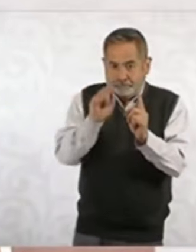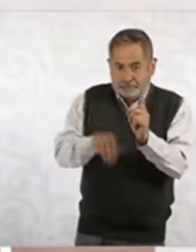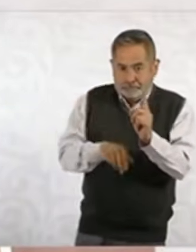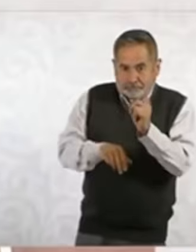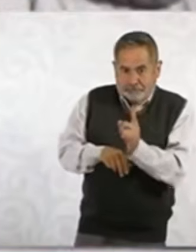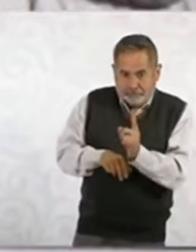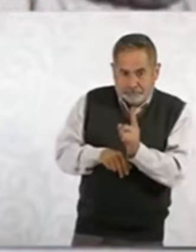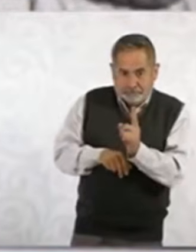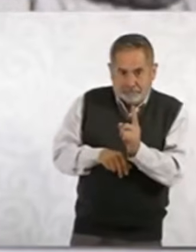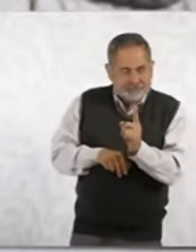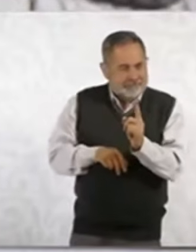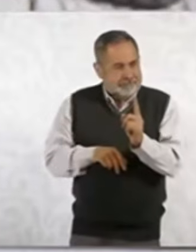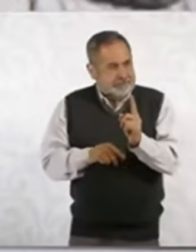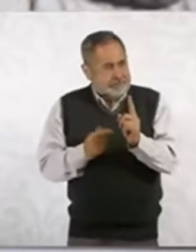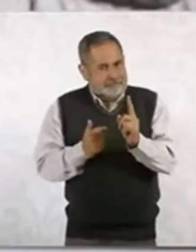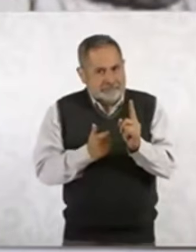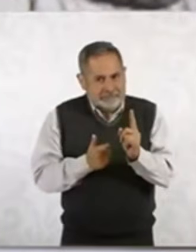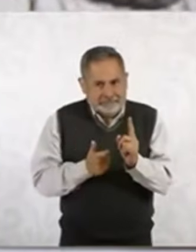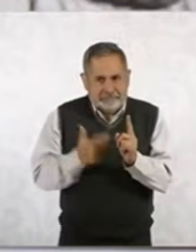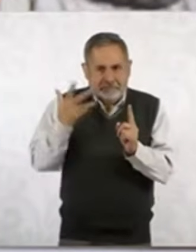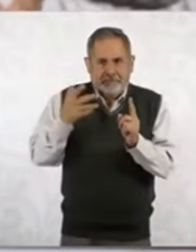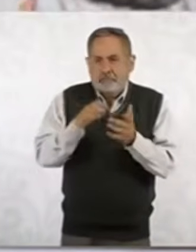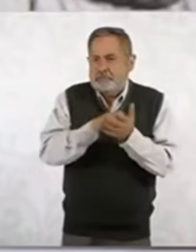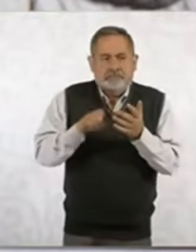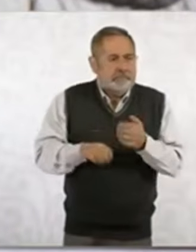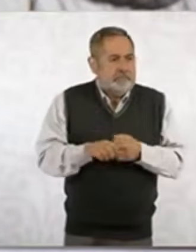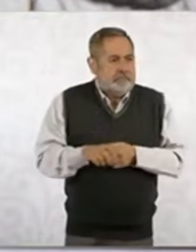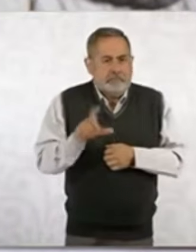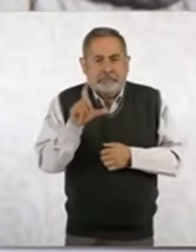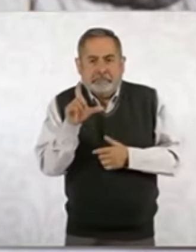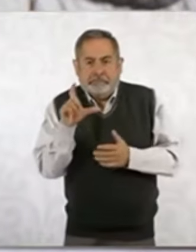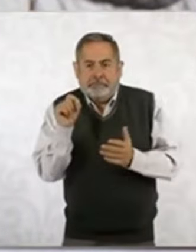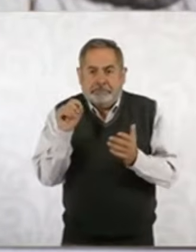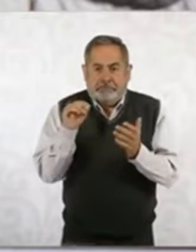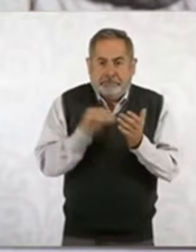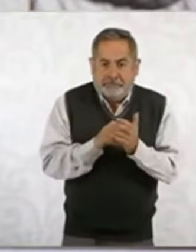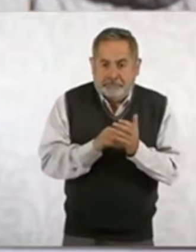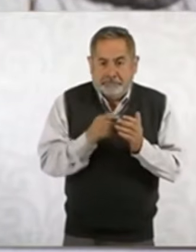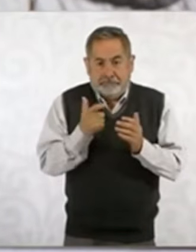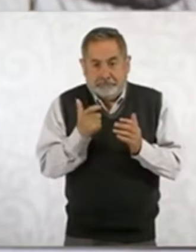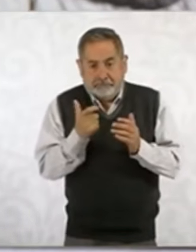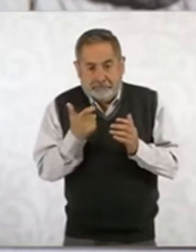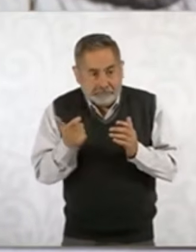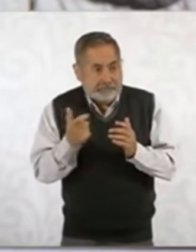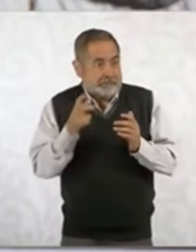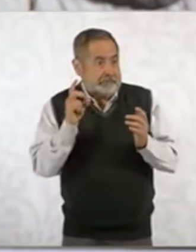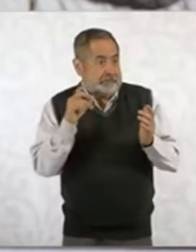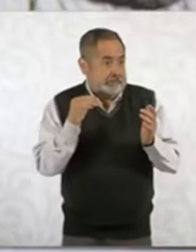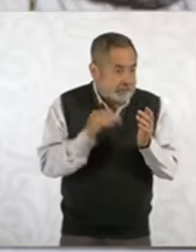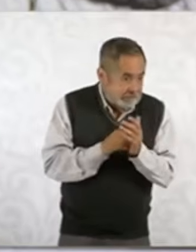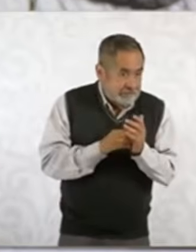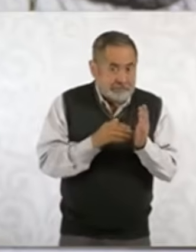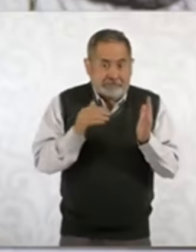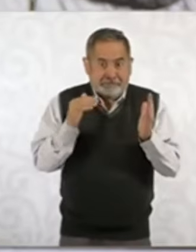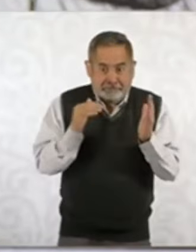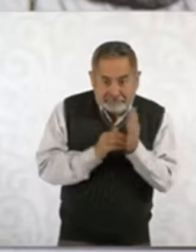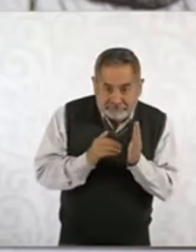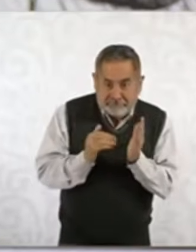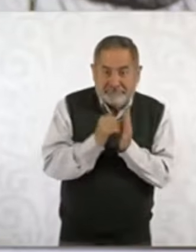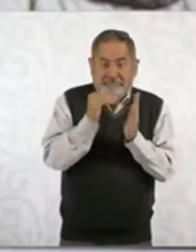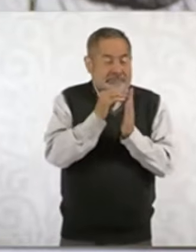porque costaba algo 20,000 pesos, 30,000 pesos. Los millones, pues en